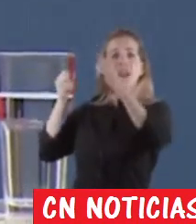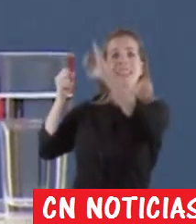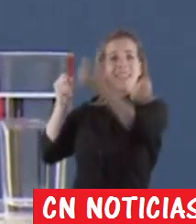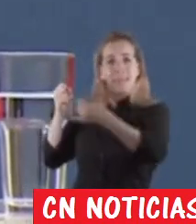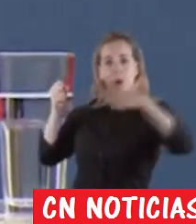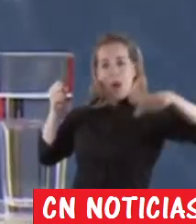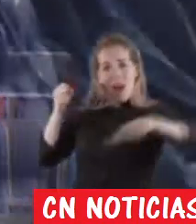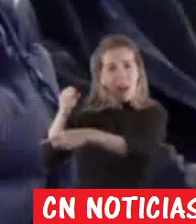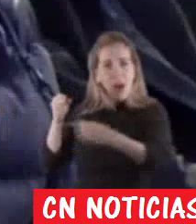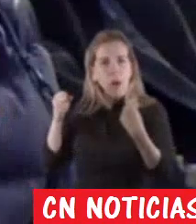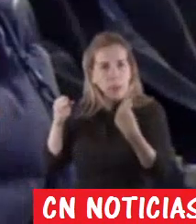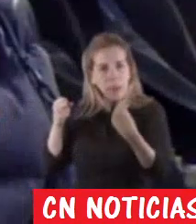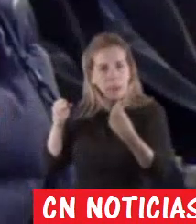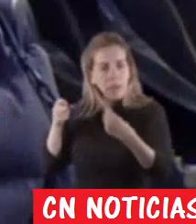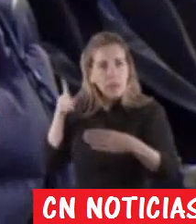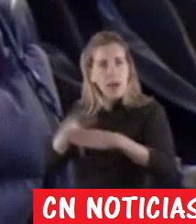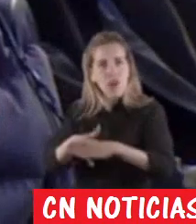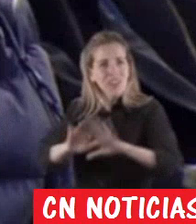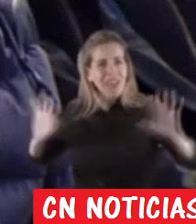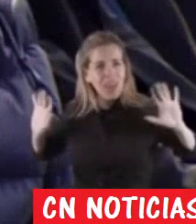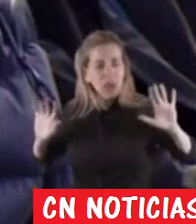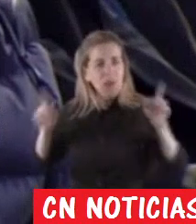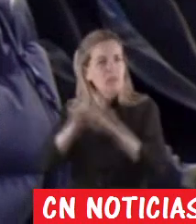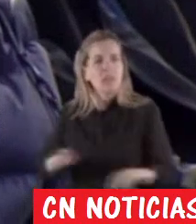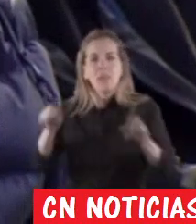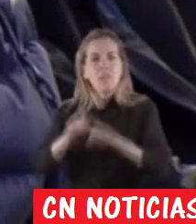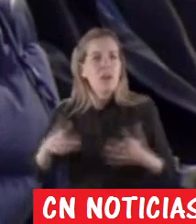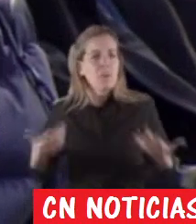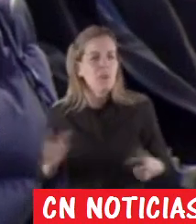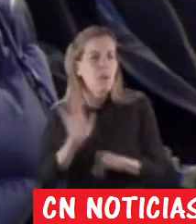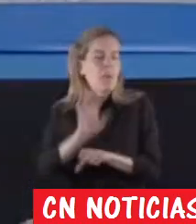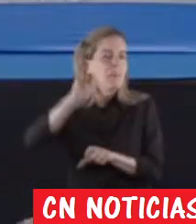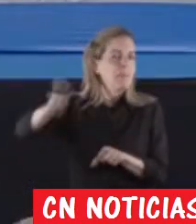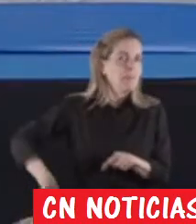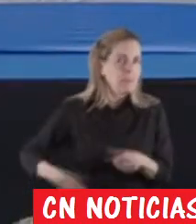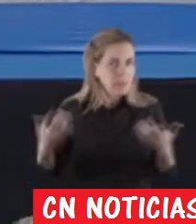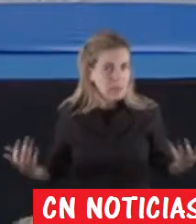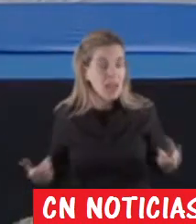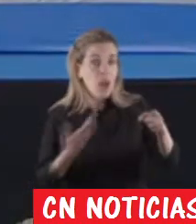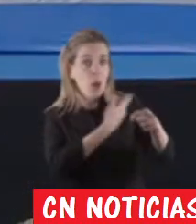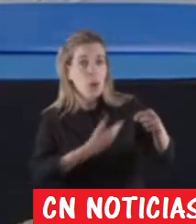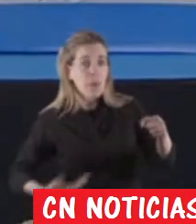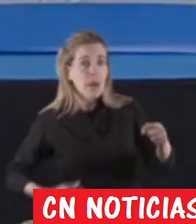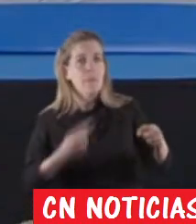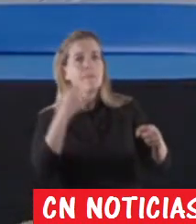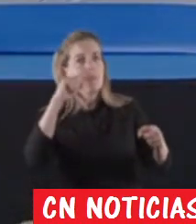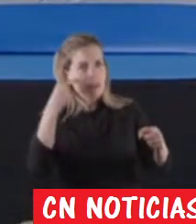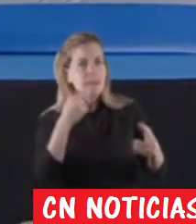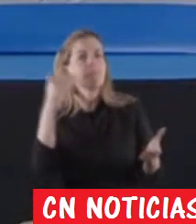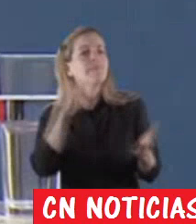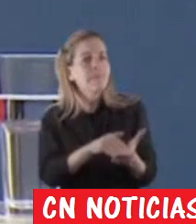mismo. Por los de abajo no empieza nadie. No, y como este gobierno vos prometiste empezar por los últimos,